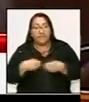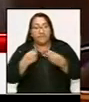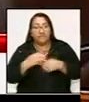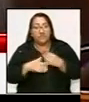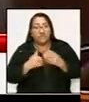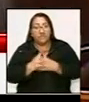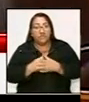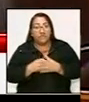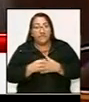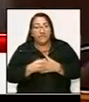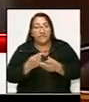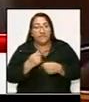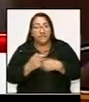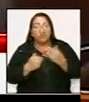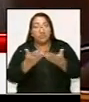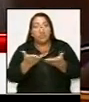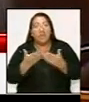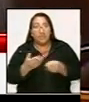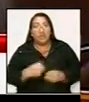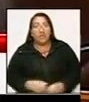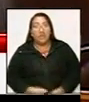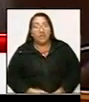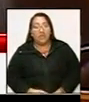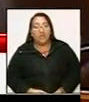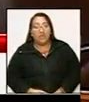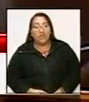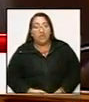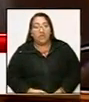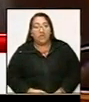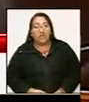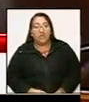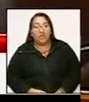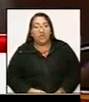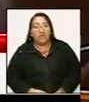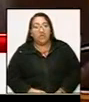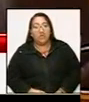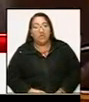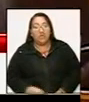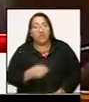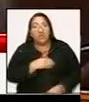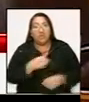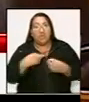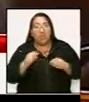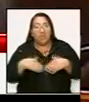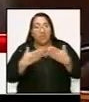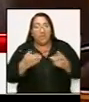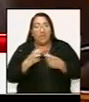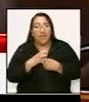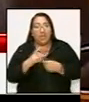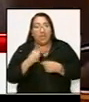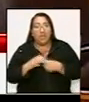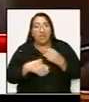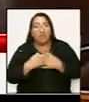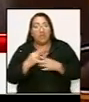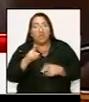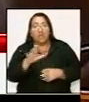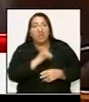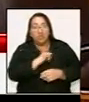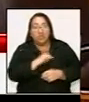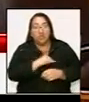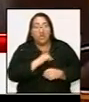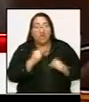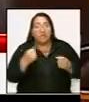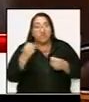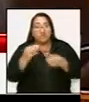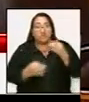los recursos solicitados para que el Ministerio Público pueda garantizar que las instituciones del